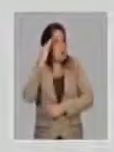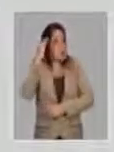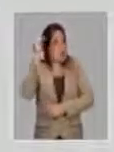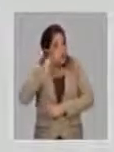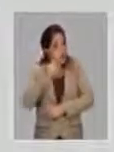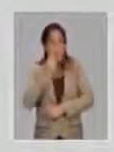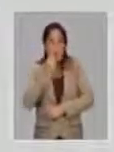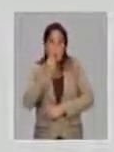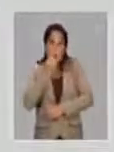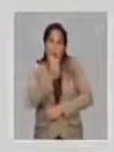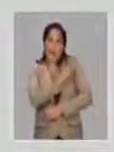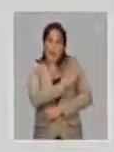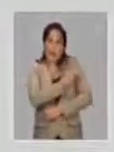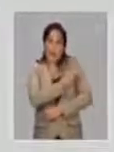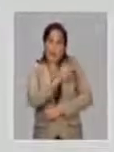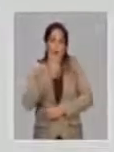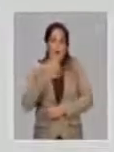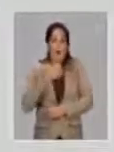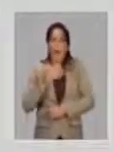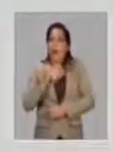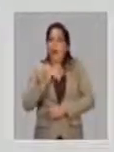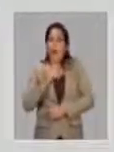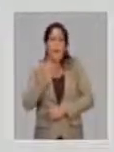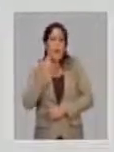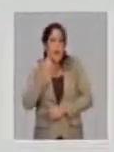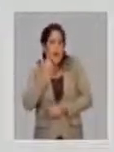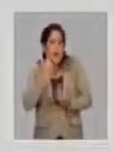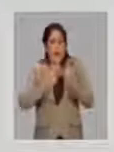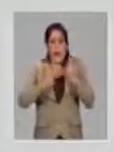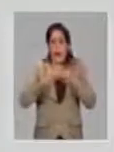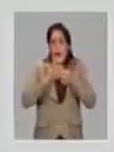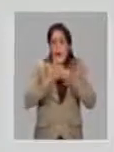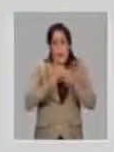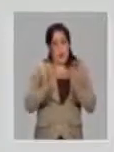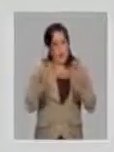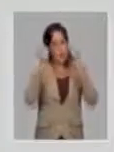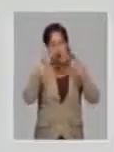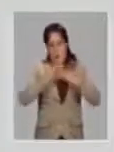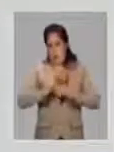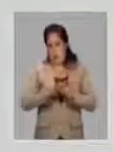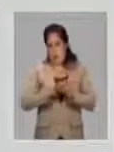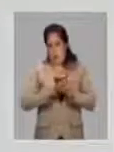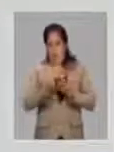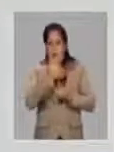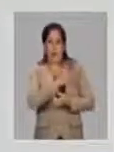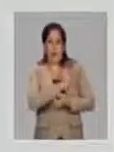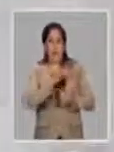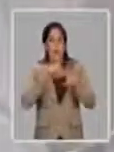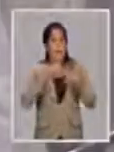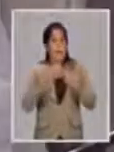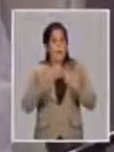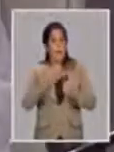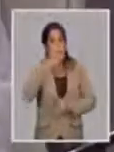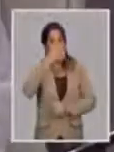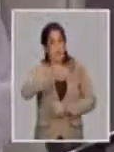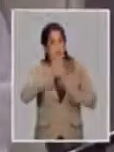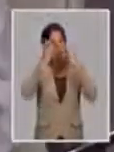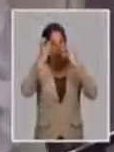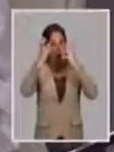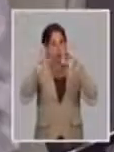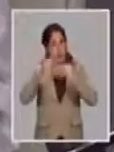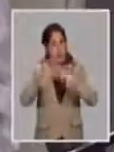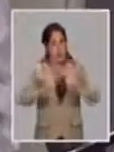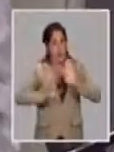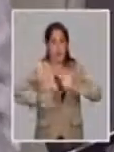adverso esperado para las vacunas. Tampoco se ha reportado ningún evento adverso grave relacionado con la vacunación. Ahora, si vamos a comentar